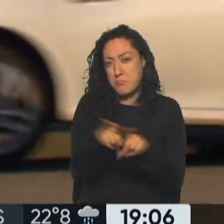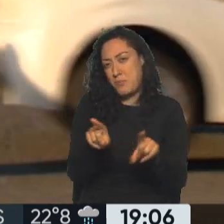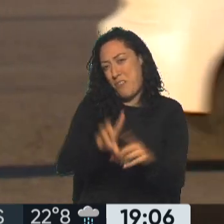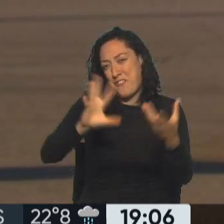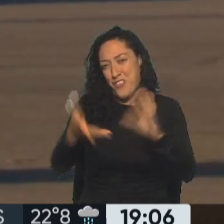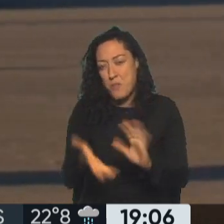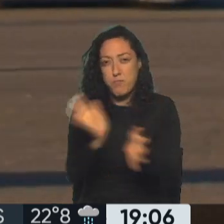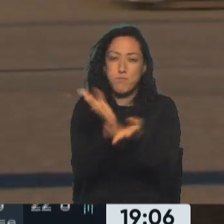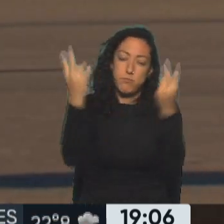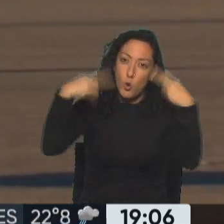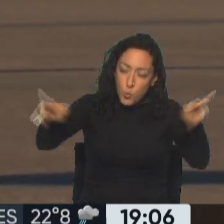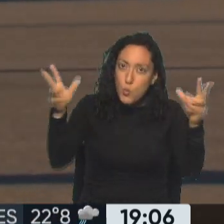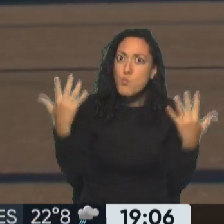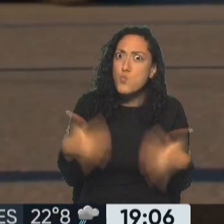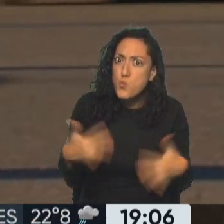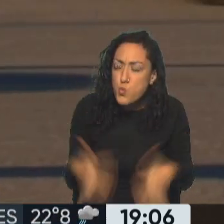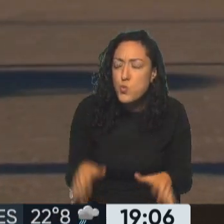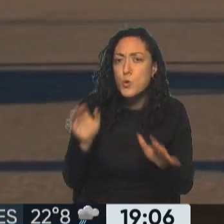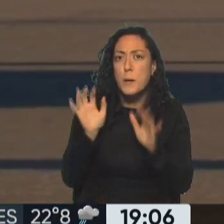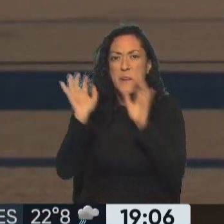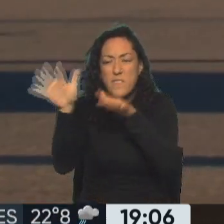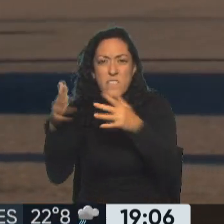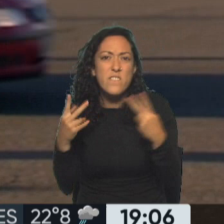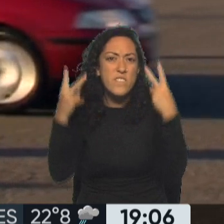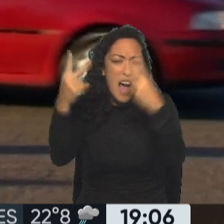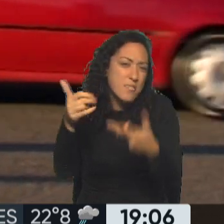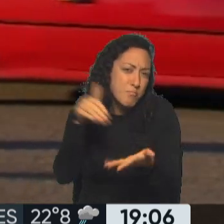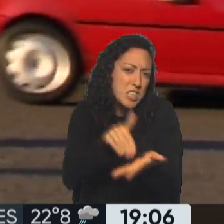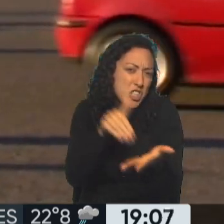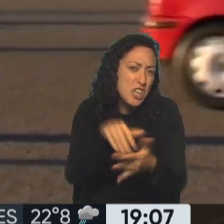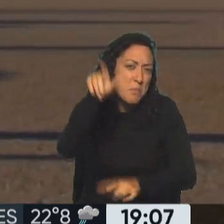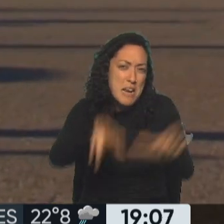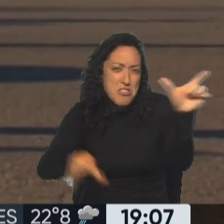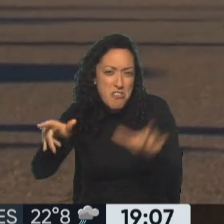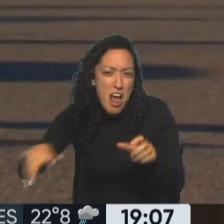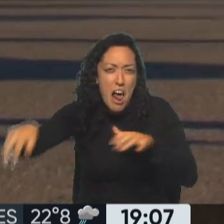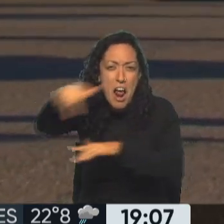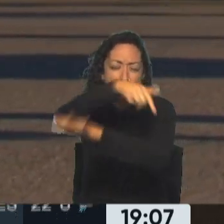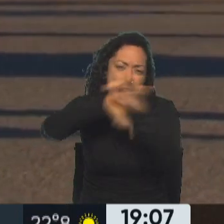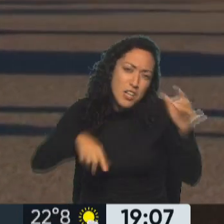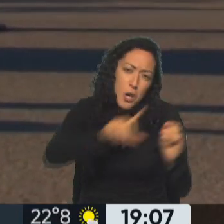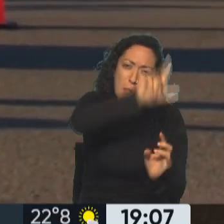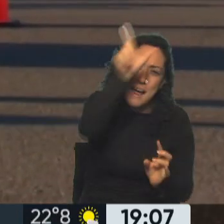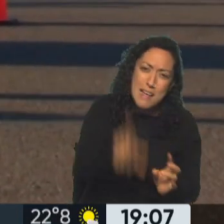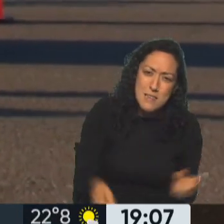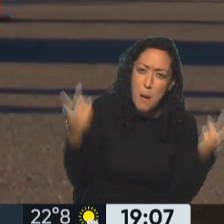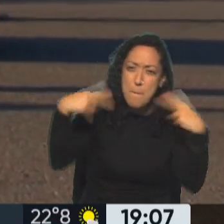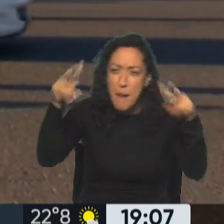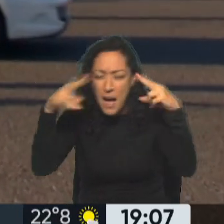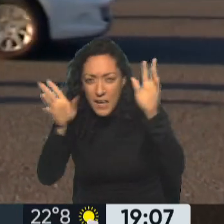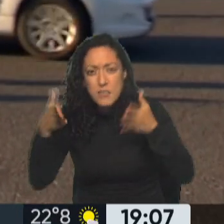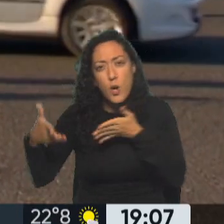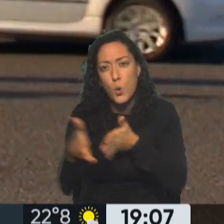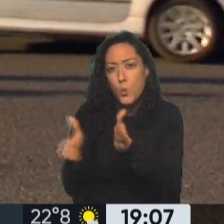a nivel turístico, más de 1 millón de personas movilizándose por todo el país, por las